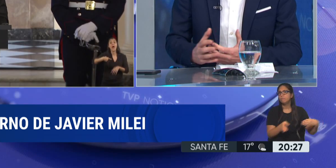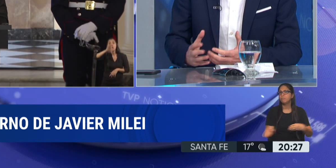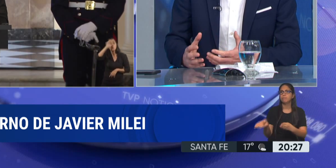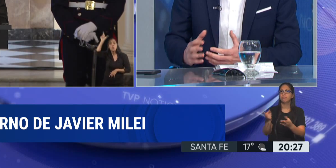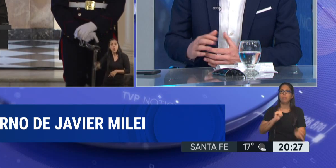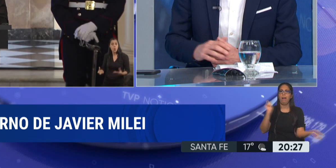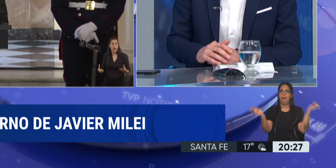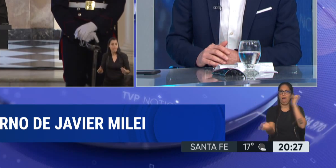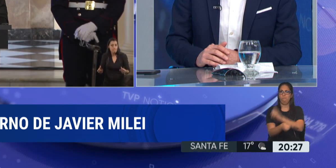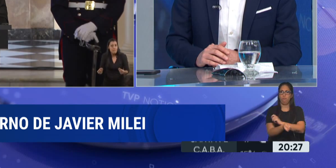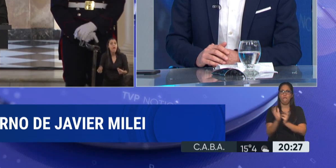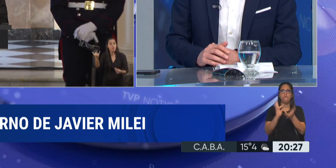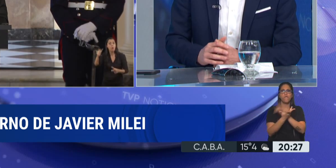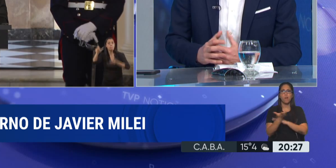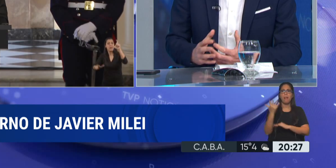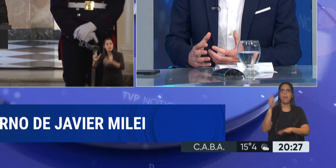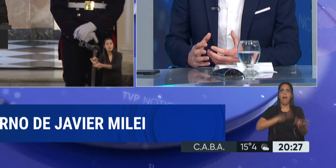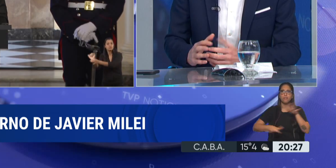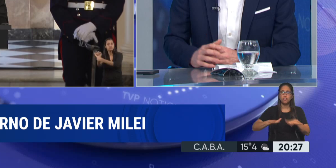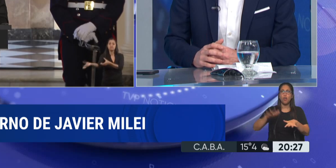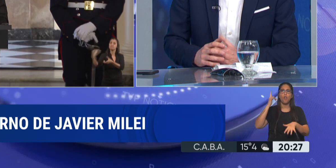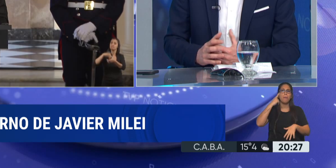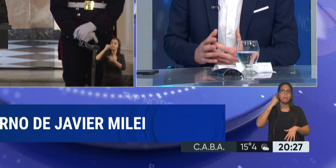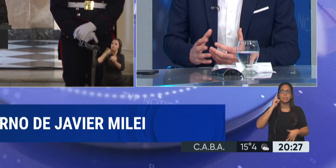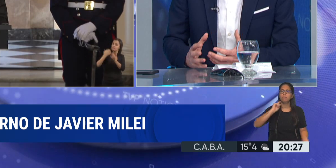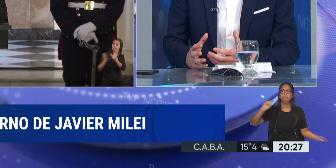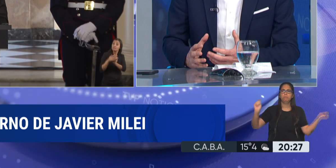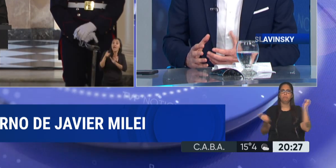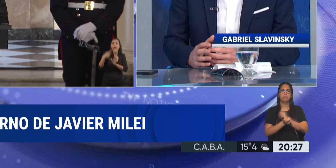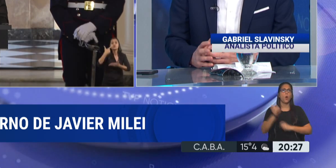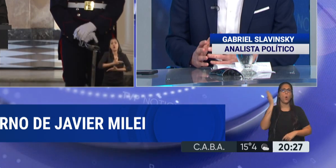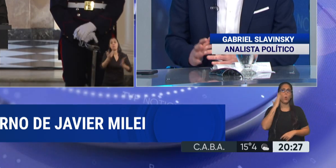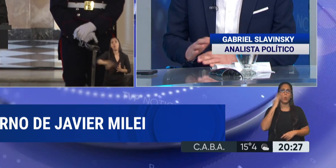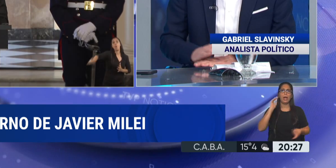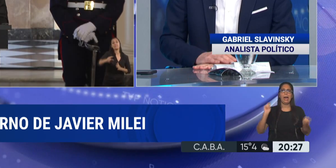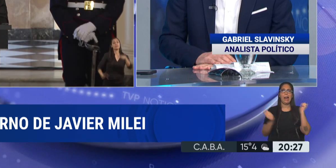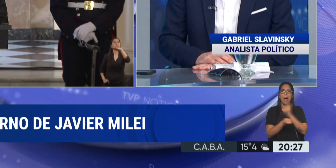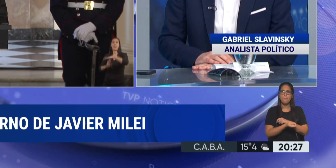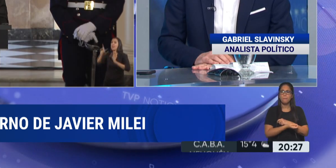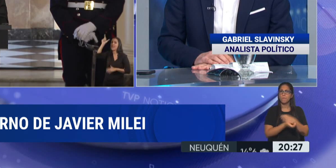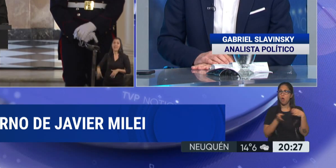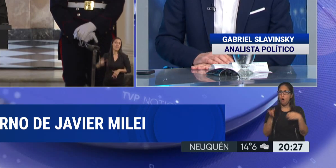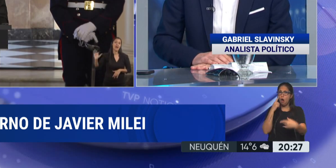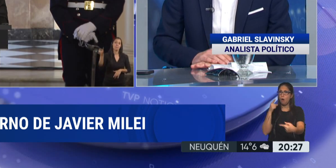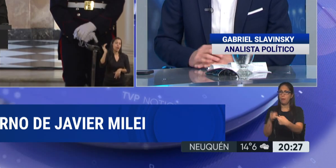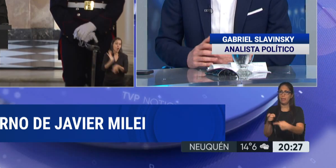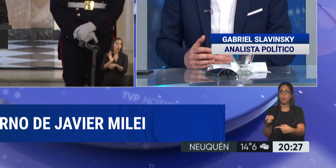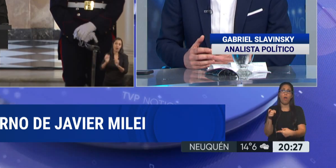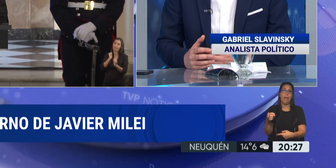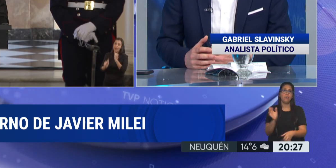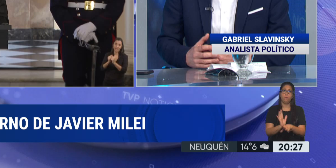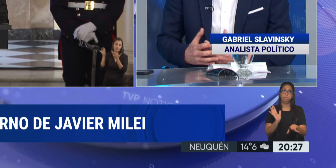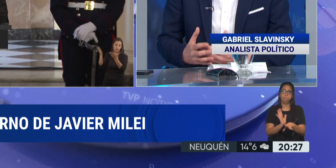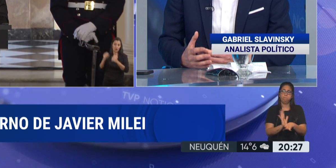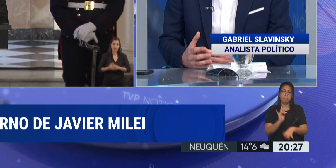paradigma, eso que se habla tanto de que buscó ese cambio cultural. Me parece que en eso básicamente podemos decir que lo